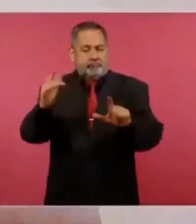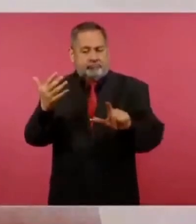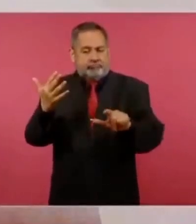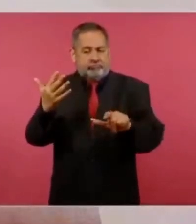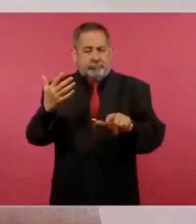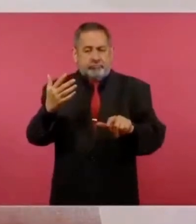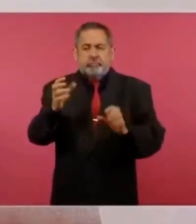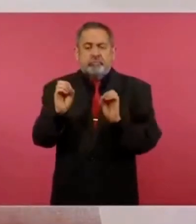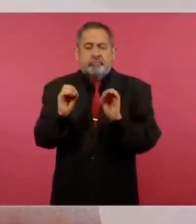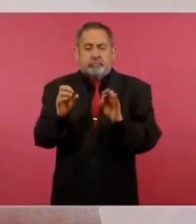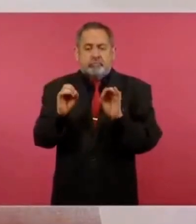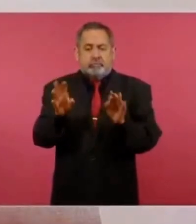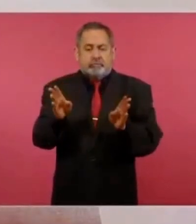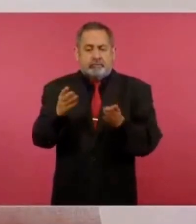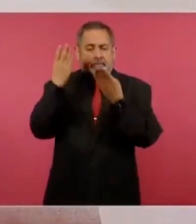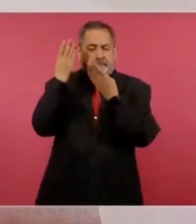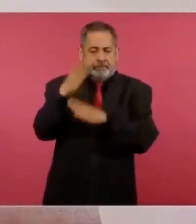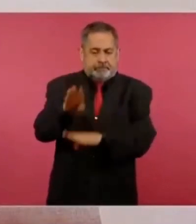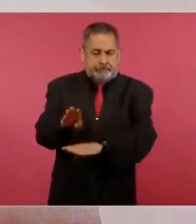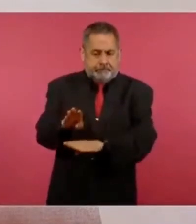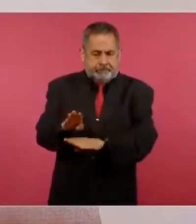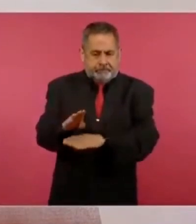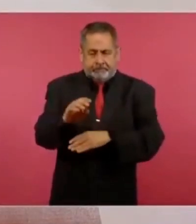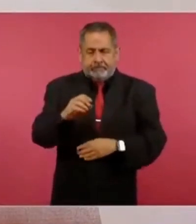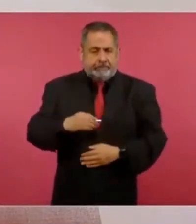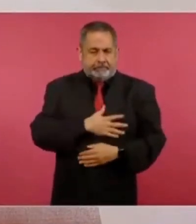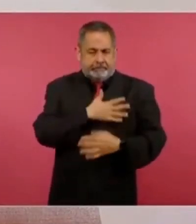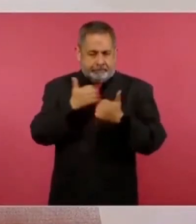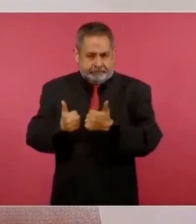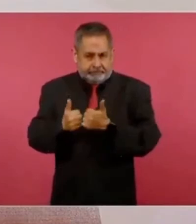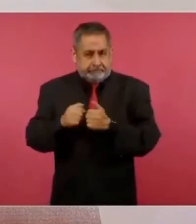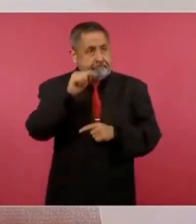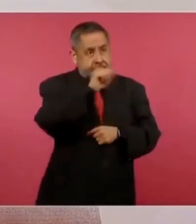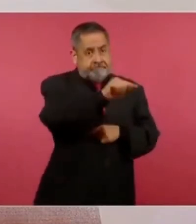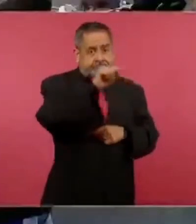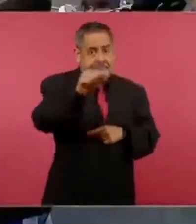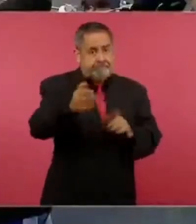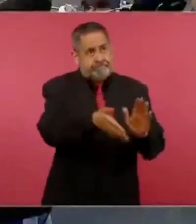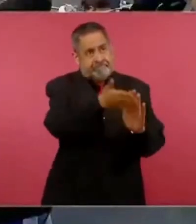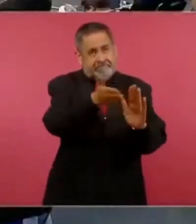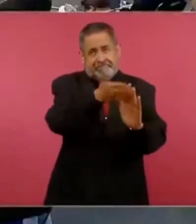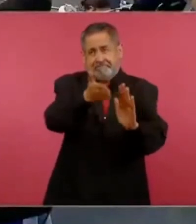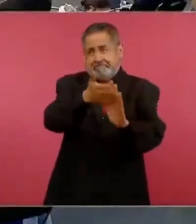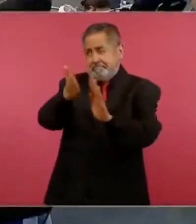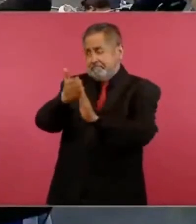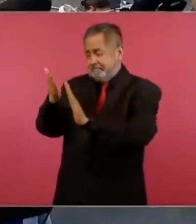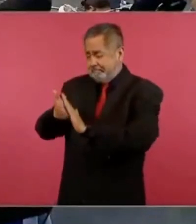2.750 sucursales del Banco del Bienestar, porque nosotros